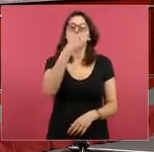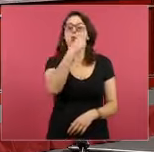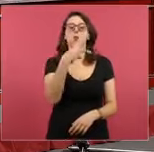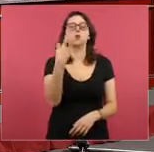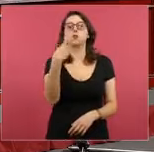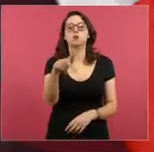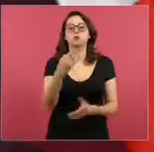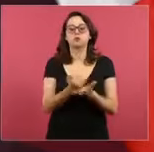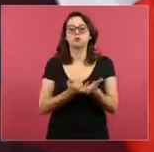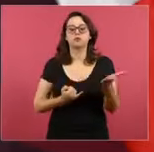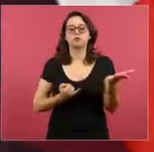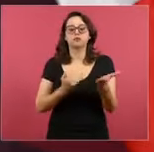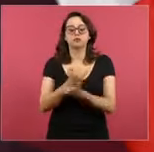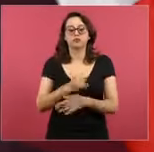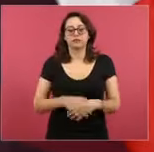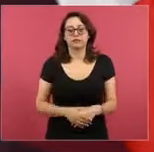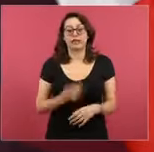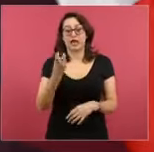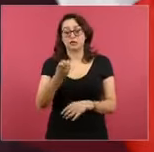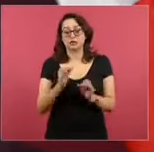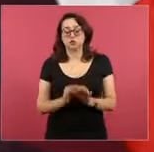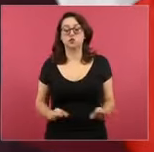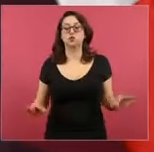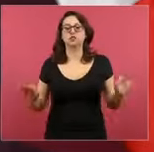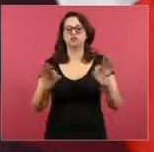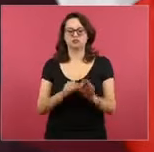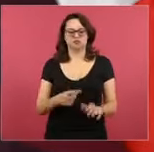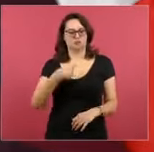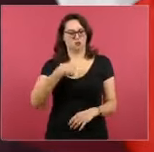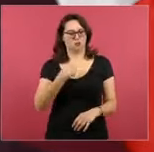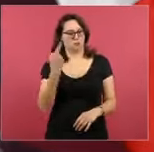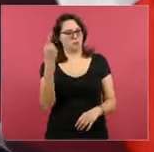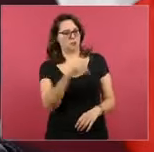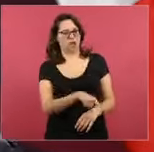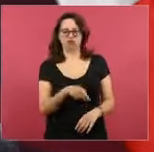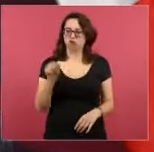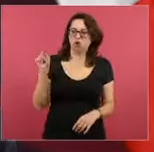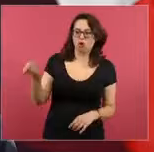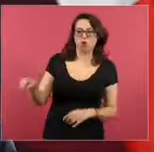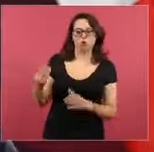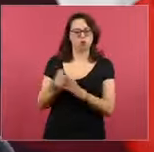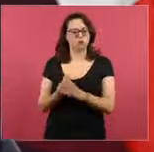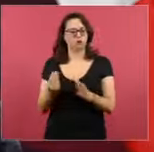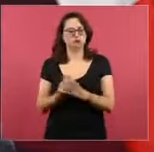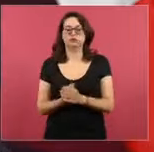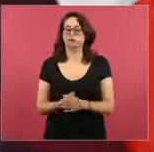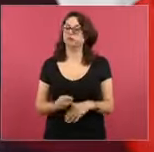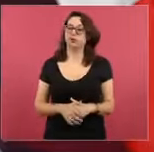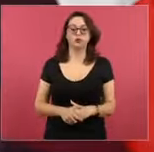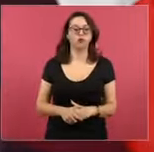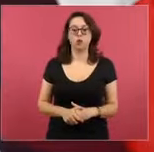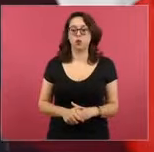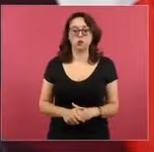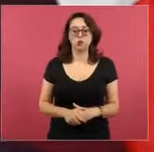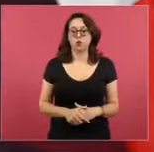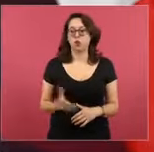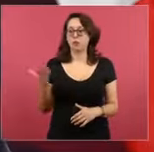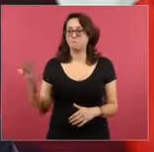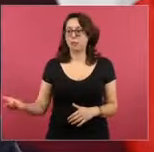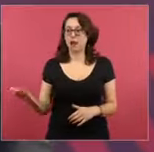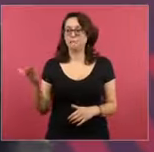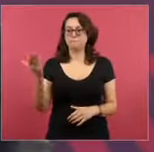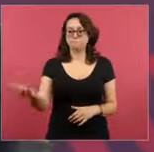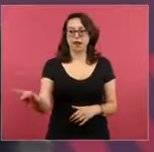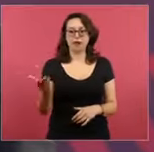decirle al profesor tienes que hacer sino hay esta oferta, y por eso aquí es importante esto